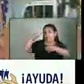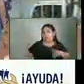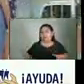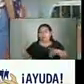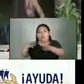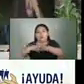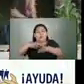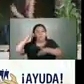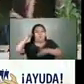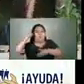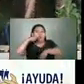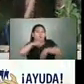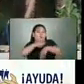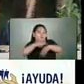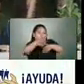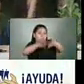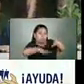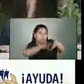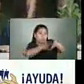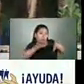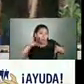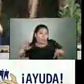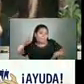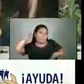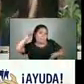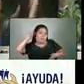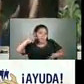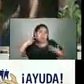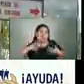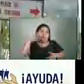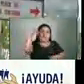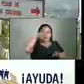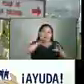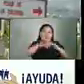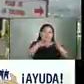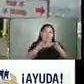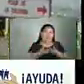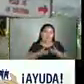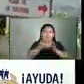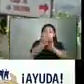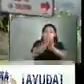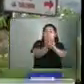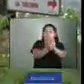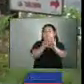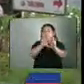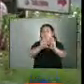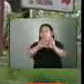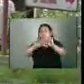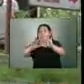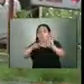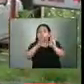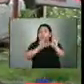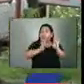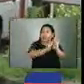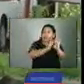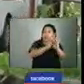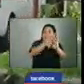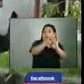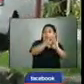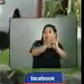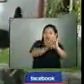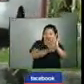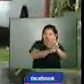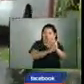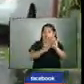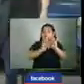docente para aprobar horarios de los docentes que impartirán estas clases. El artículo 48 del Reglamento General